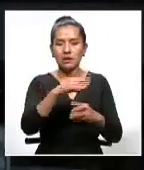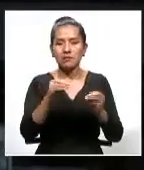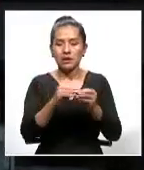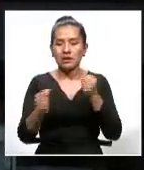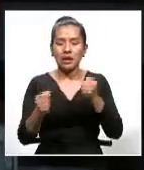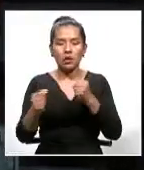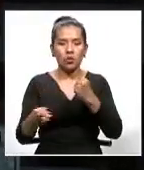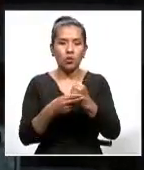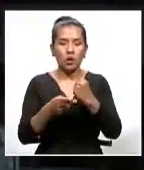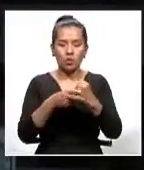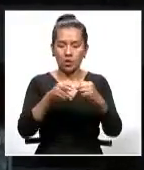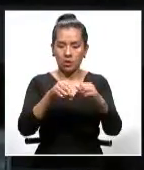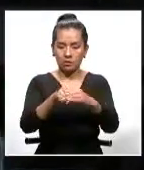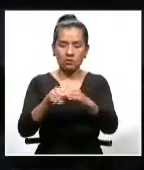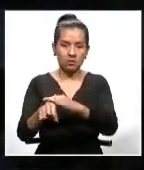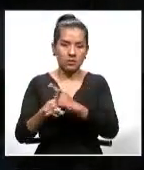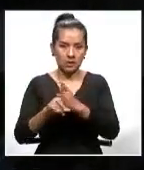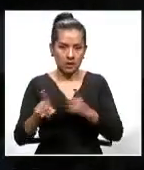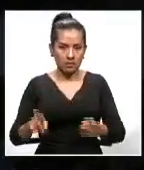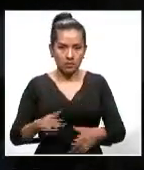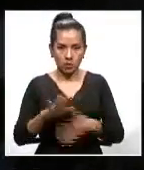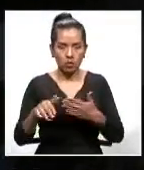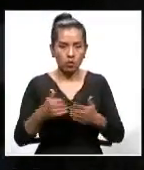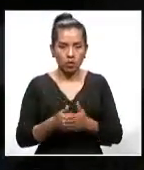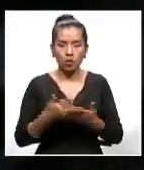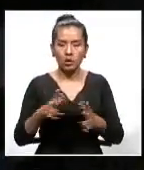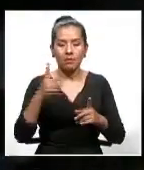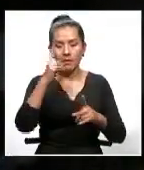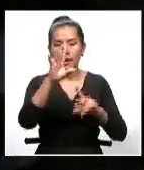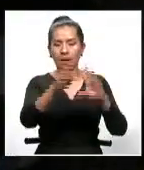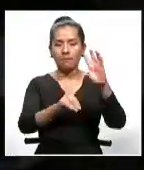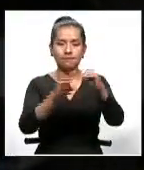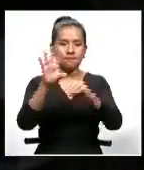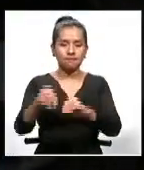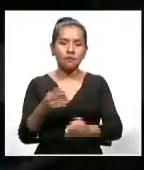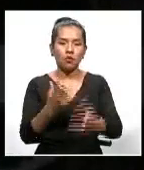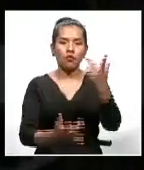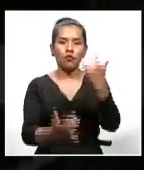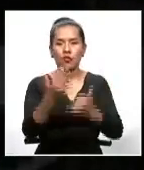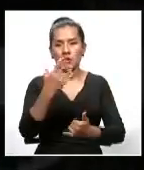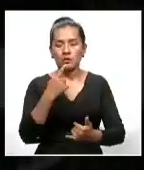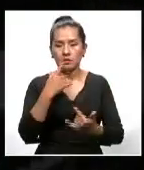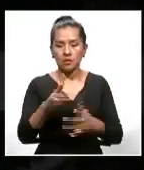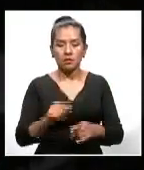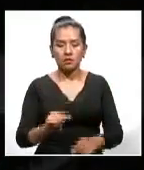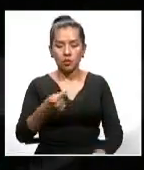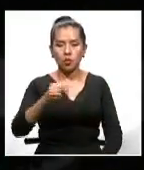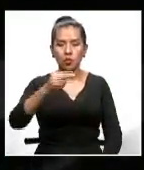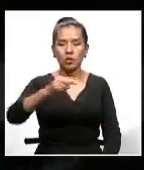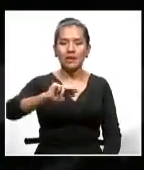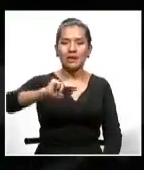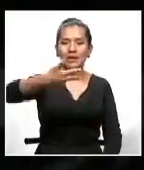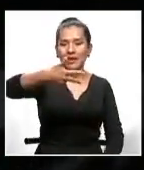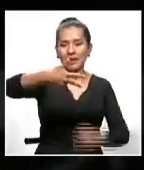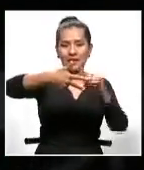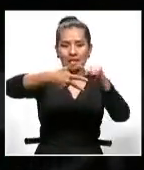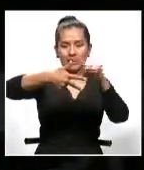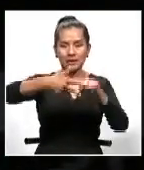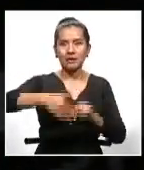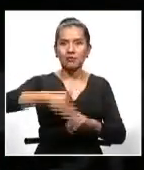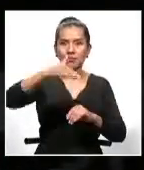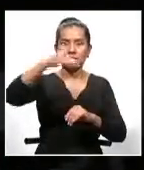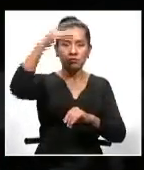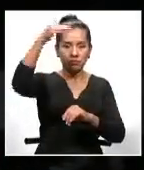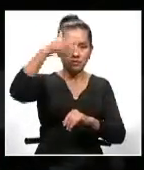Policía Departamental para poder proceder a sofocar este incendio que se encuentra en el tercer piso, con la ayuda de